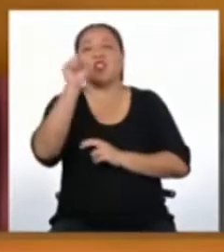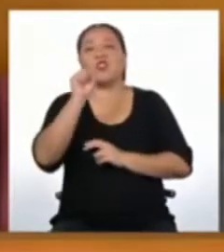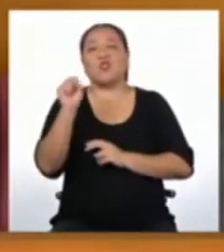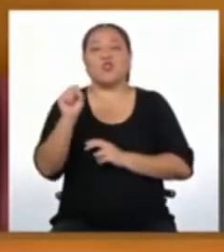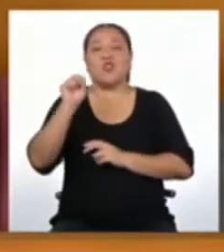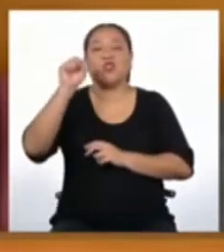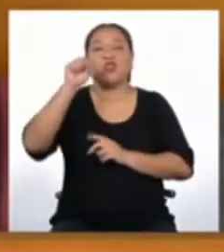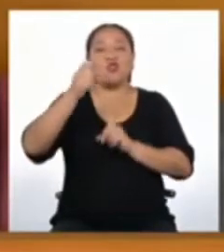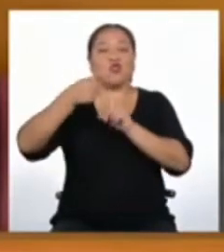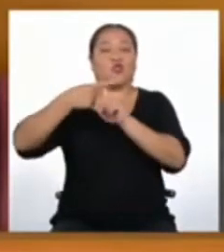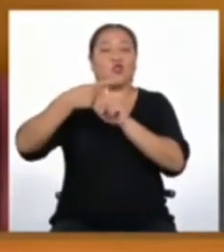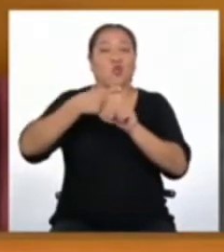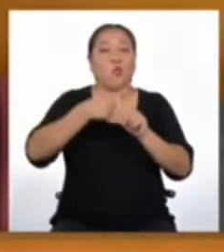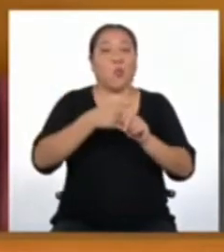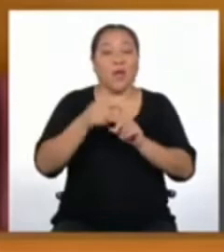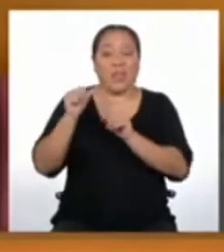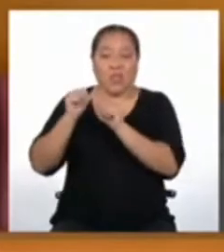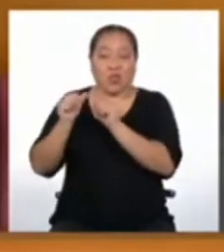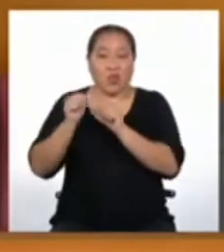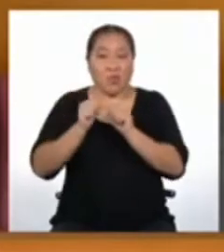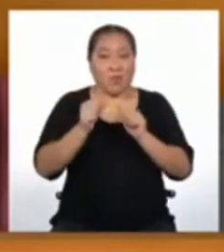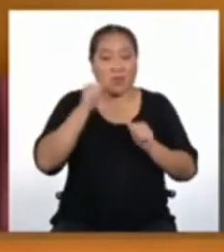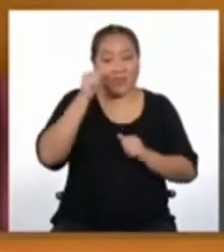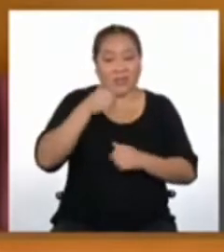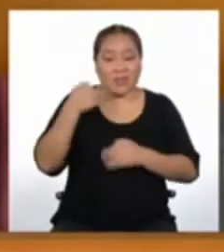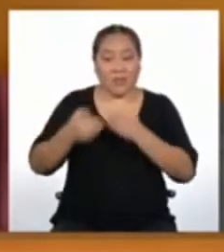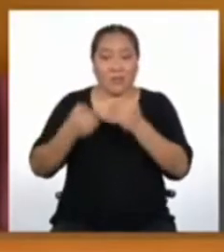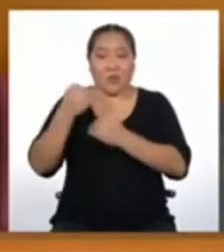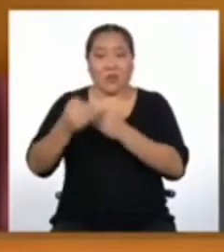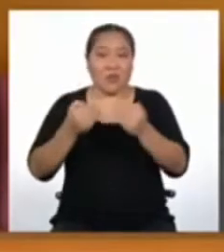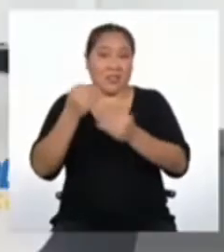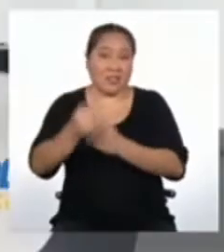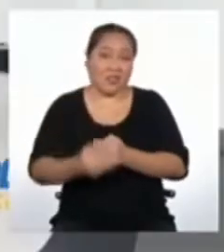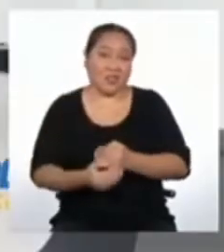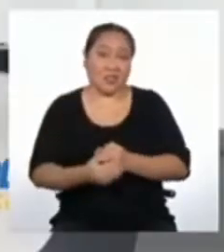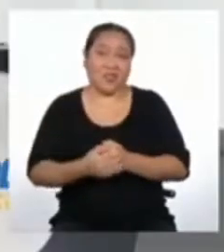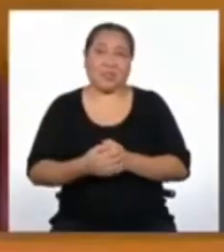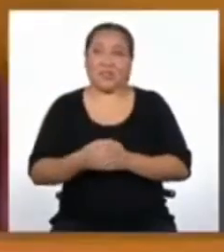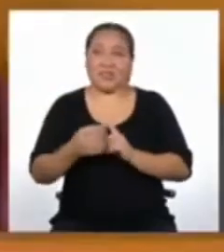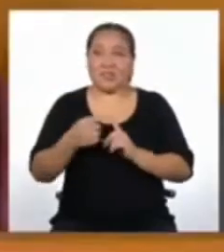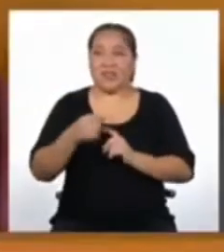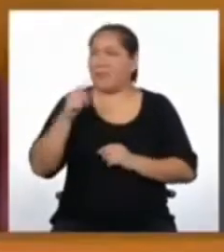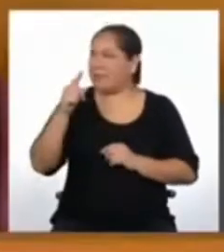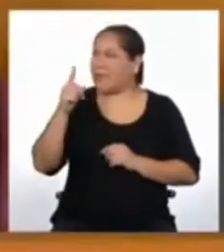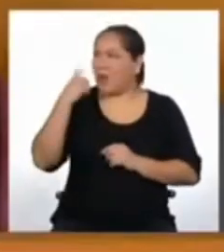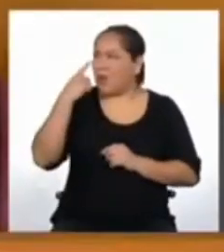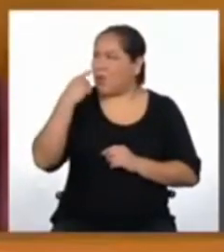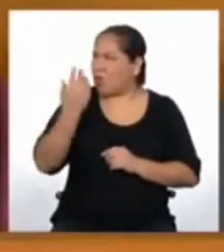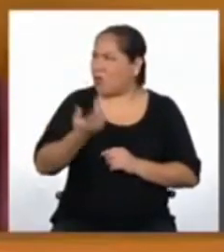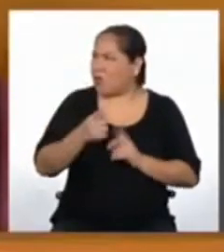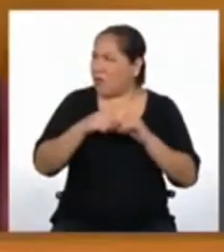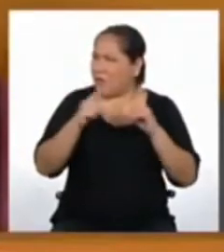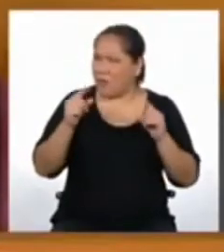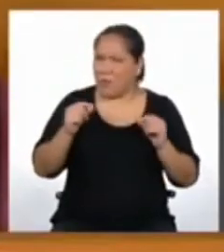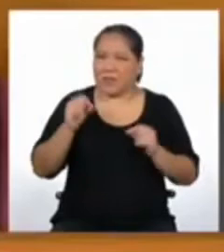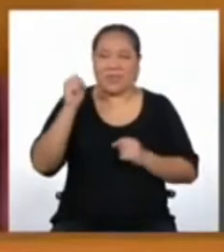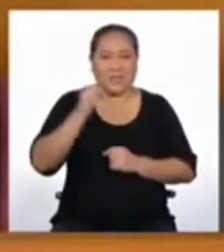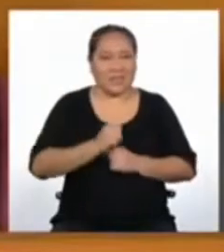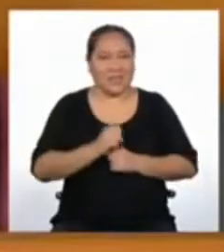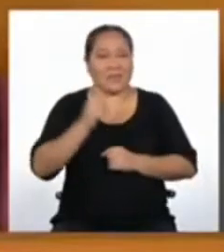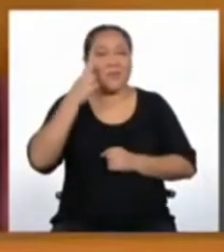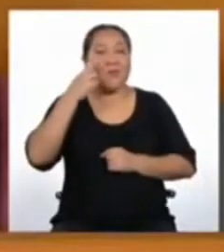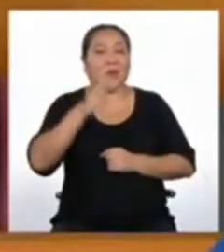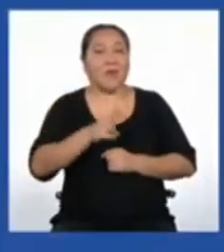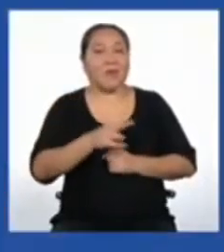en una progresión aritmética. Y esa fórmula ya la conoces. ¿Ah, sí? Mira bien esto. Nos